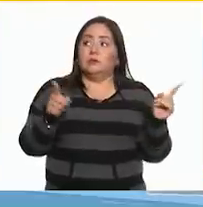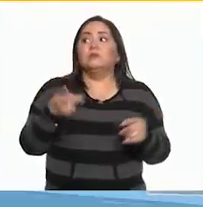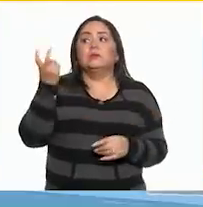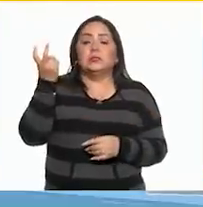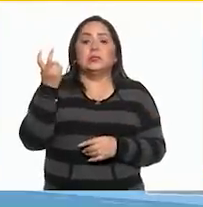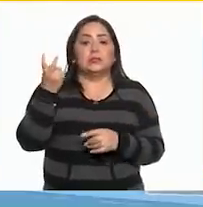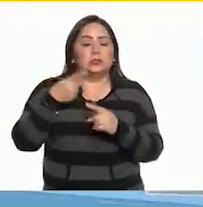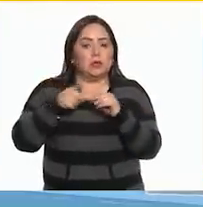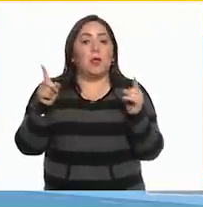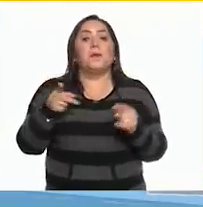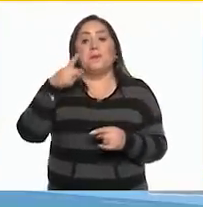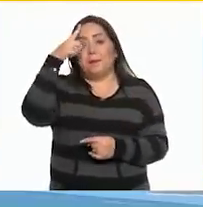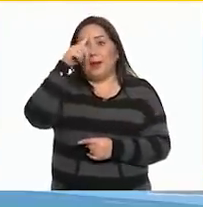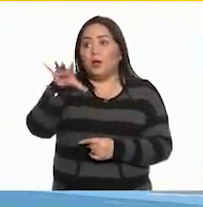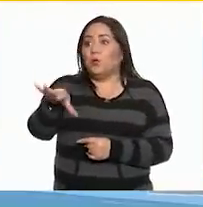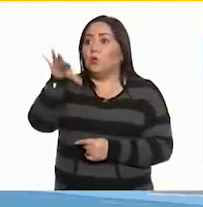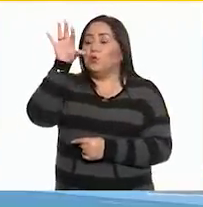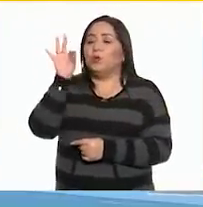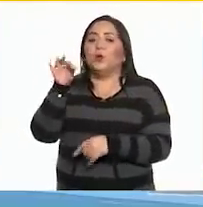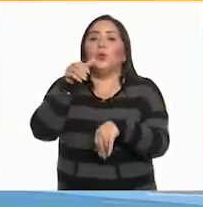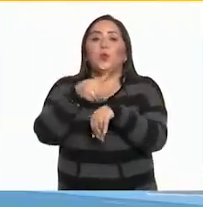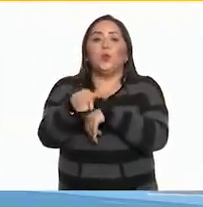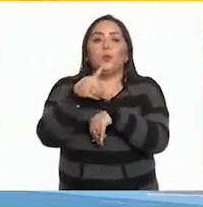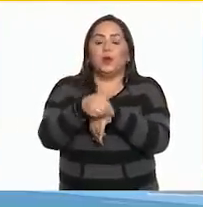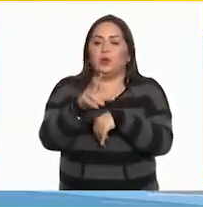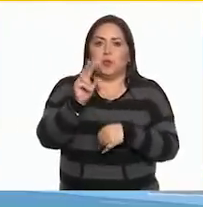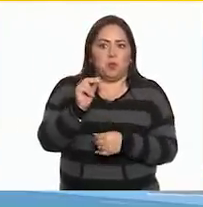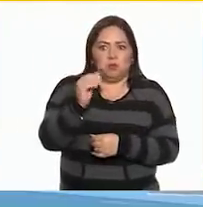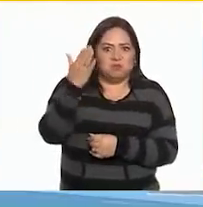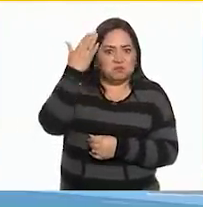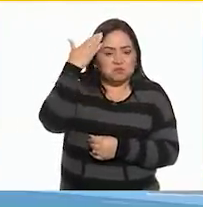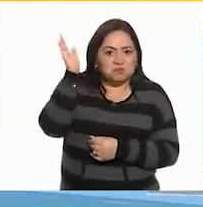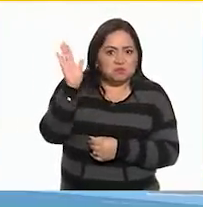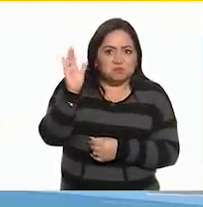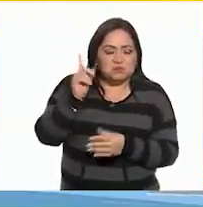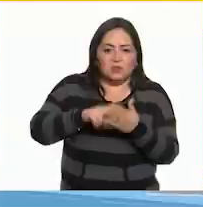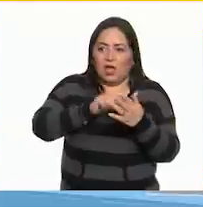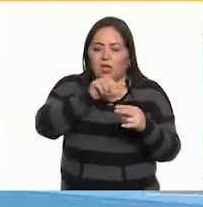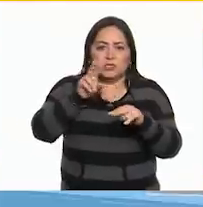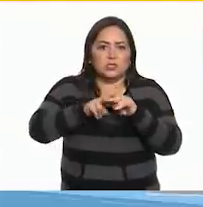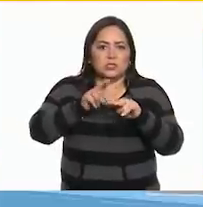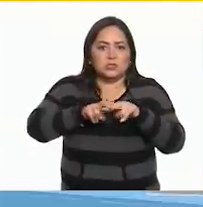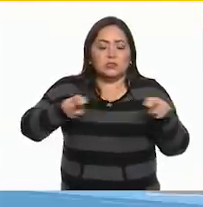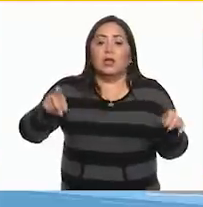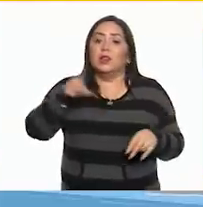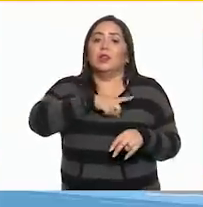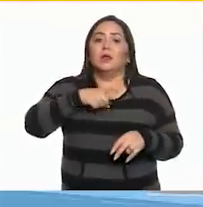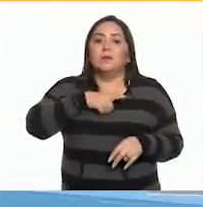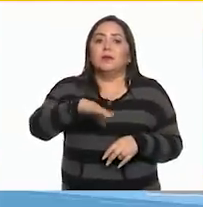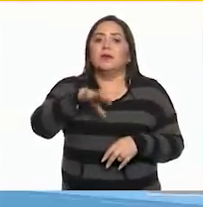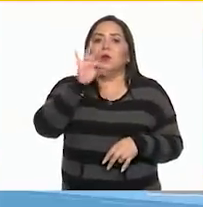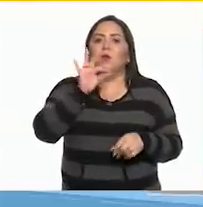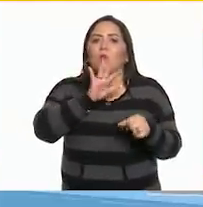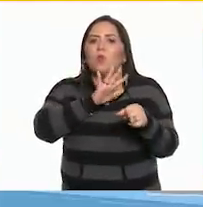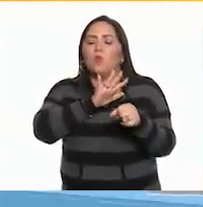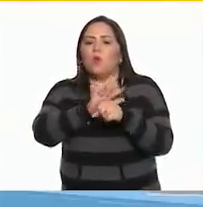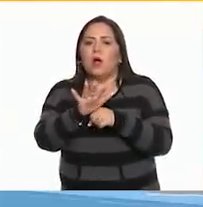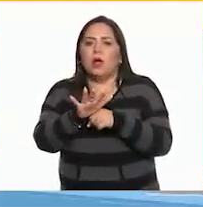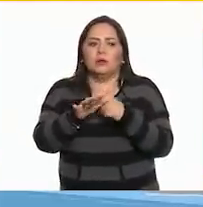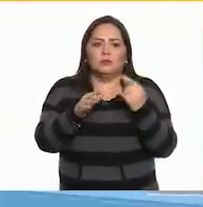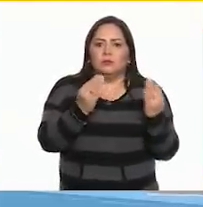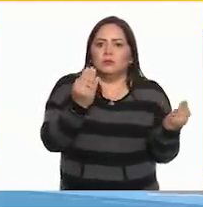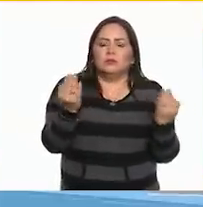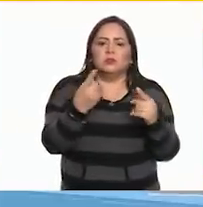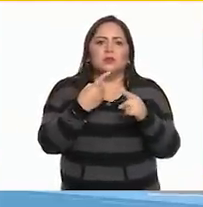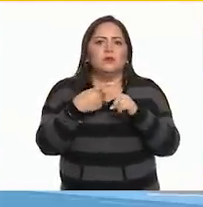Así es. Para encontrar los números desconocidos de los asientos, tenías que encontrar la diferencia entre sus